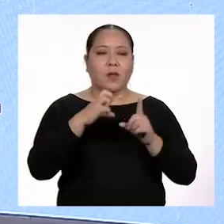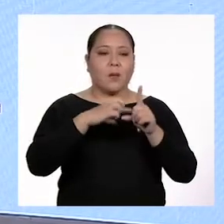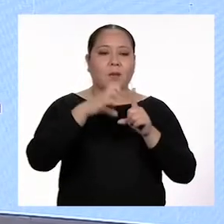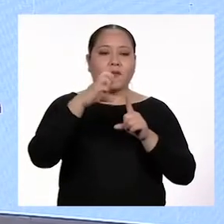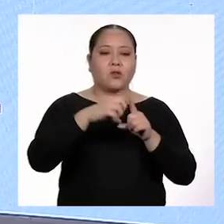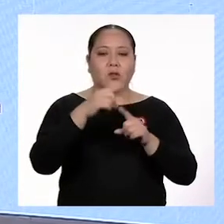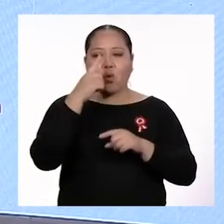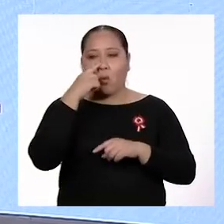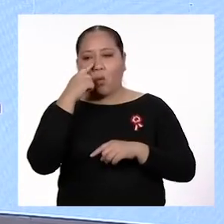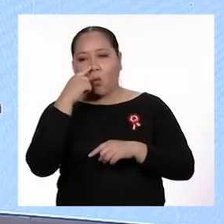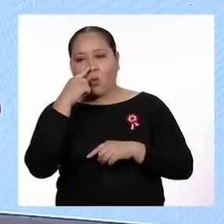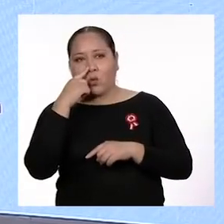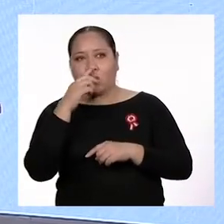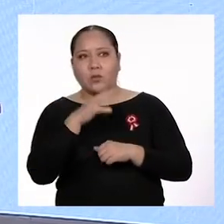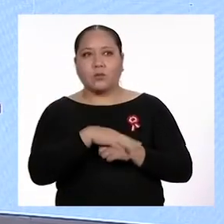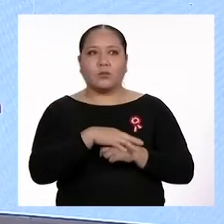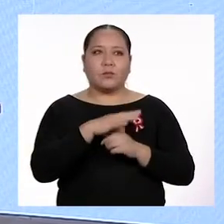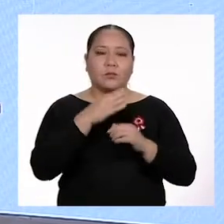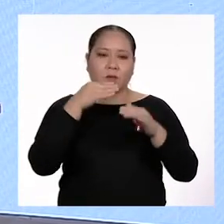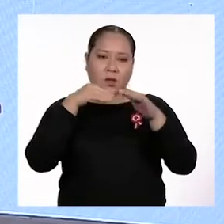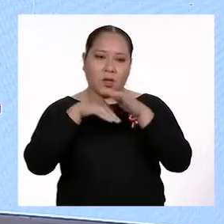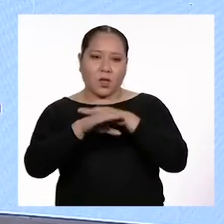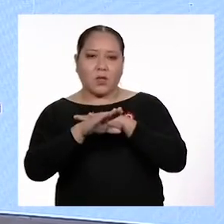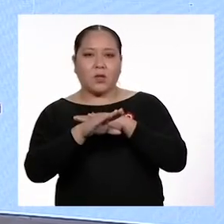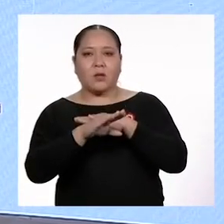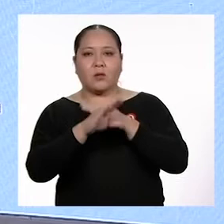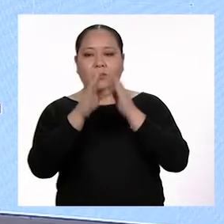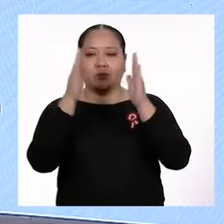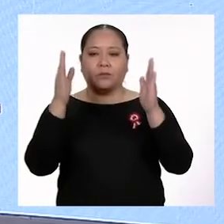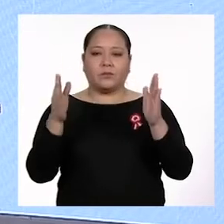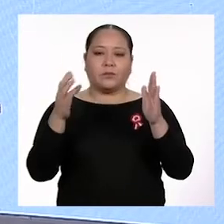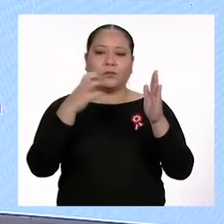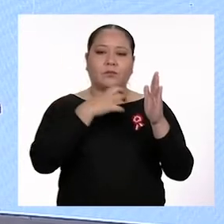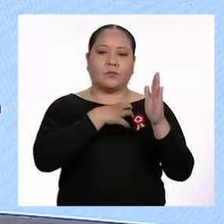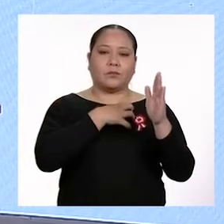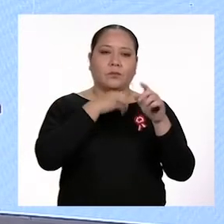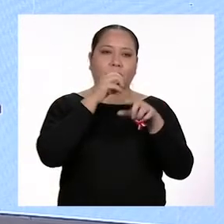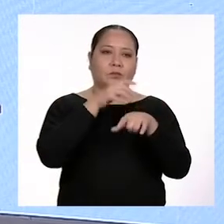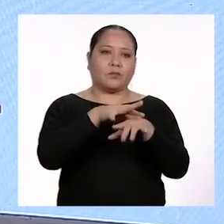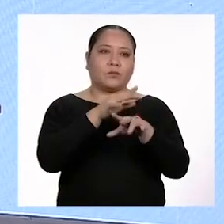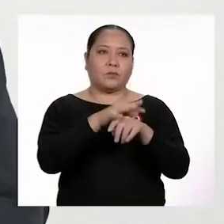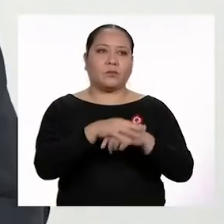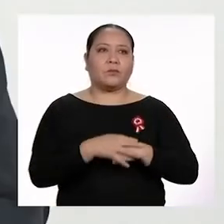de junio tiene valores dentro de los intervalos de mayo y julio.